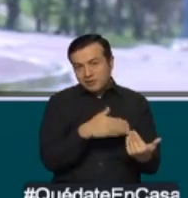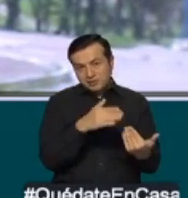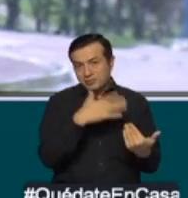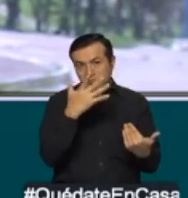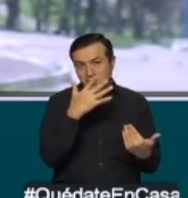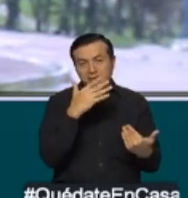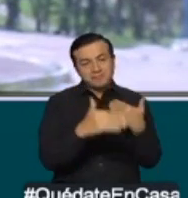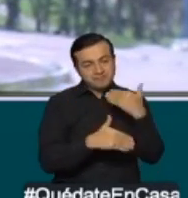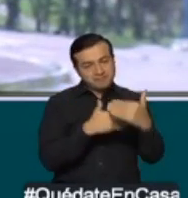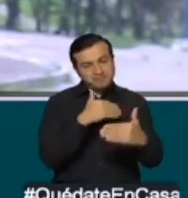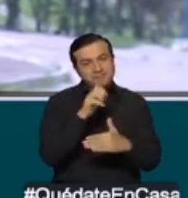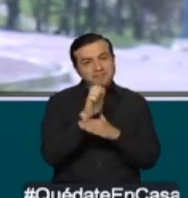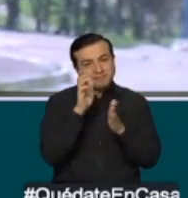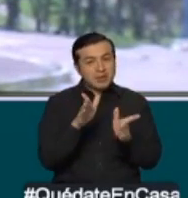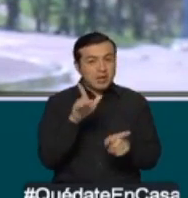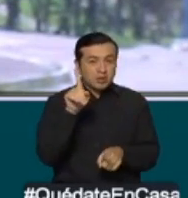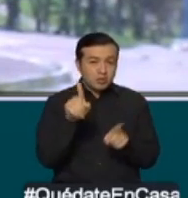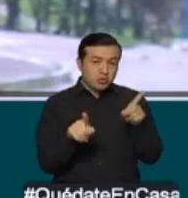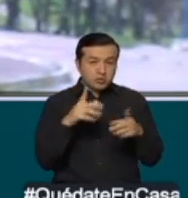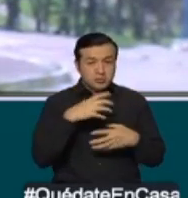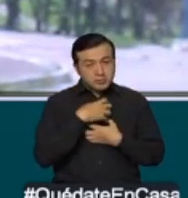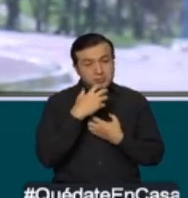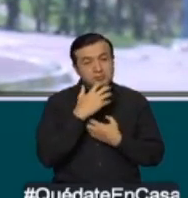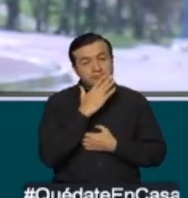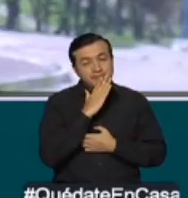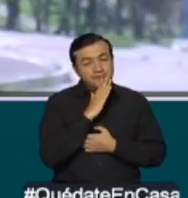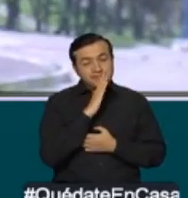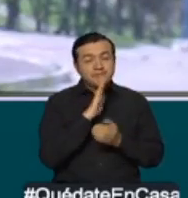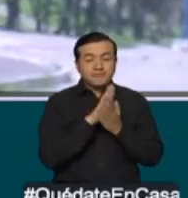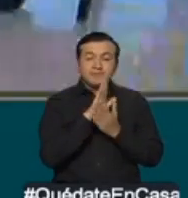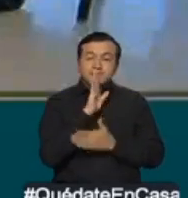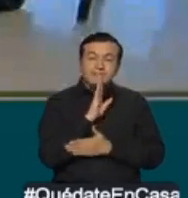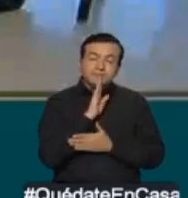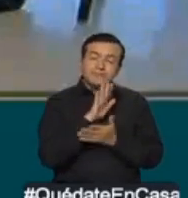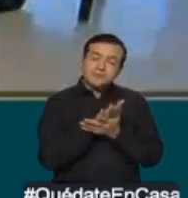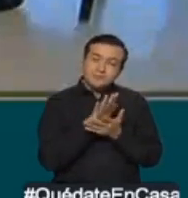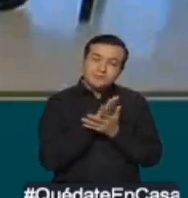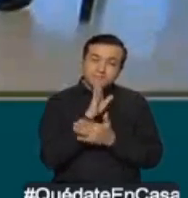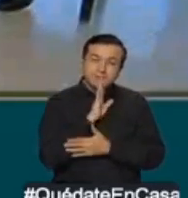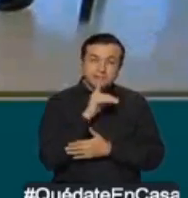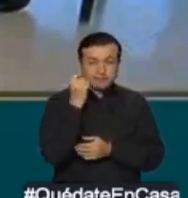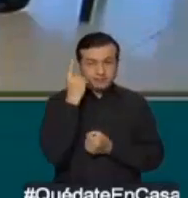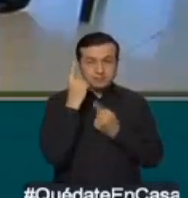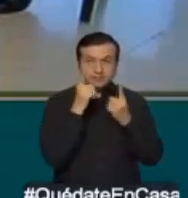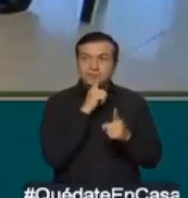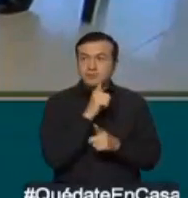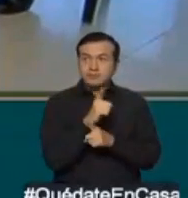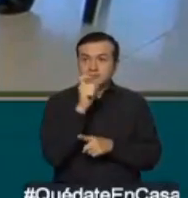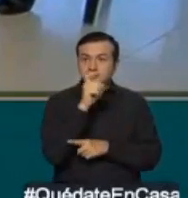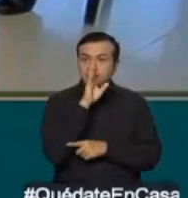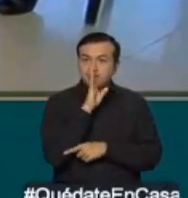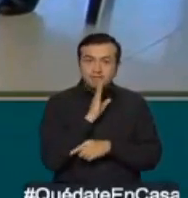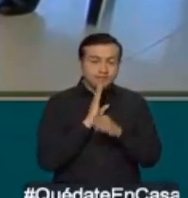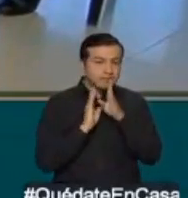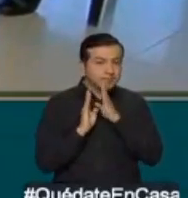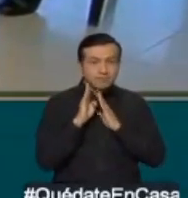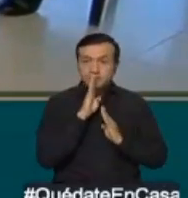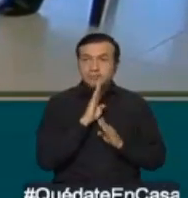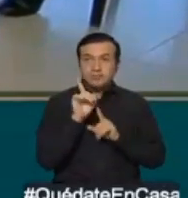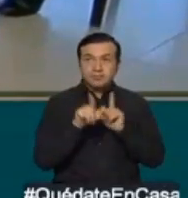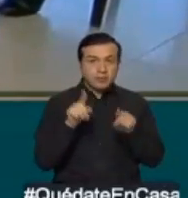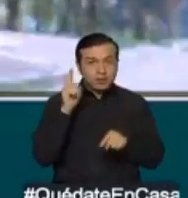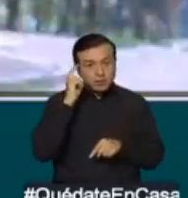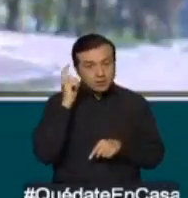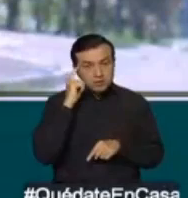ecuatorianos se pueden quejar y les pido más bien paciencia hay que tener paciencia no todos quienes creemos